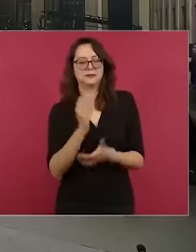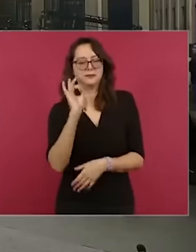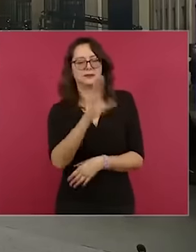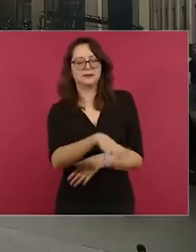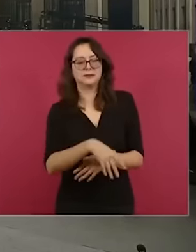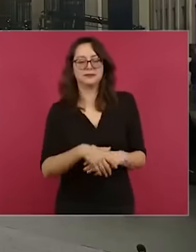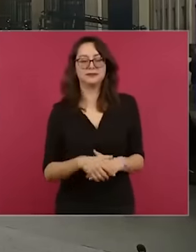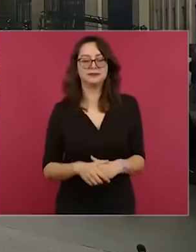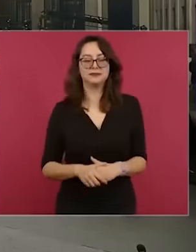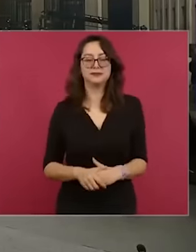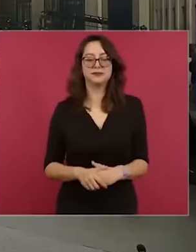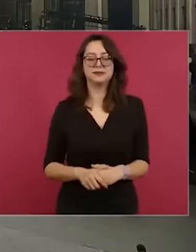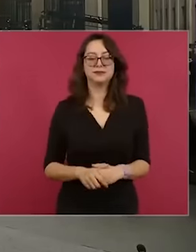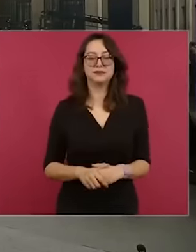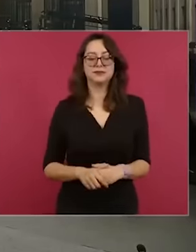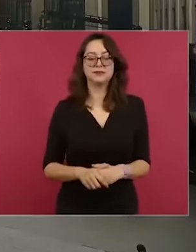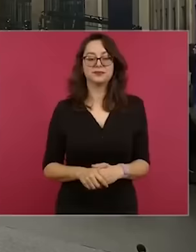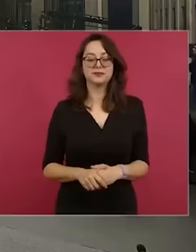Presidente.